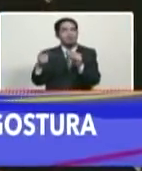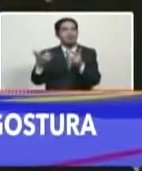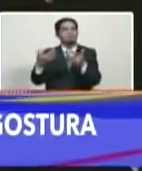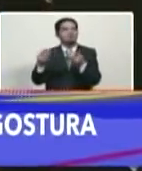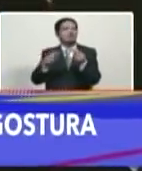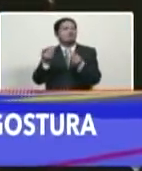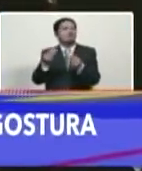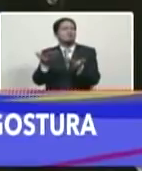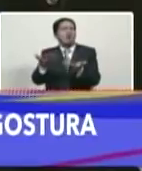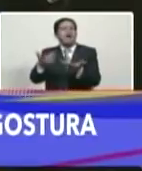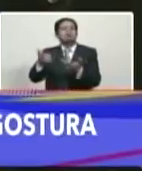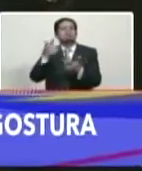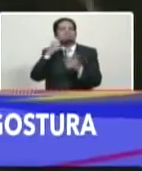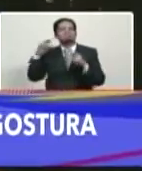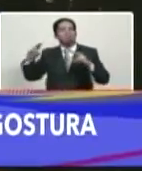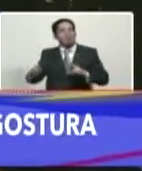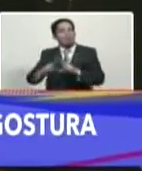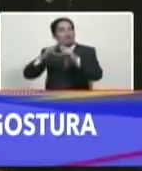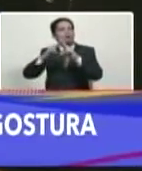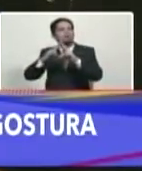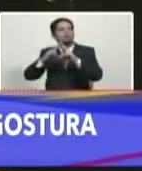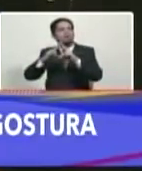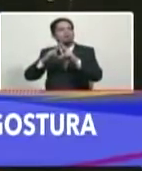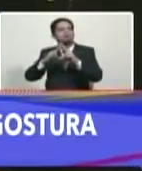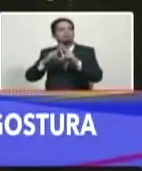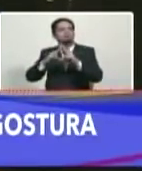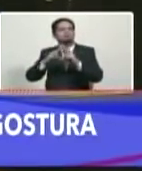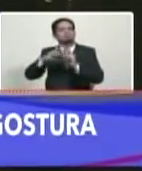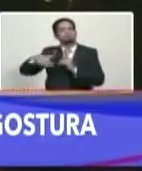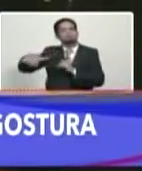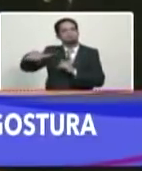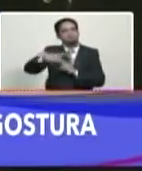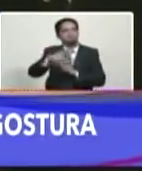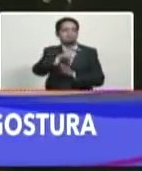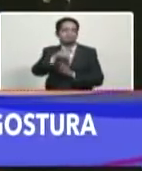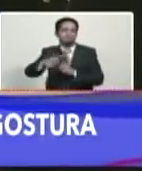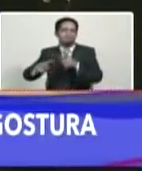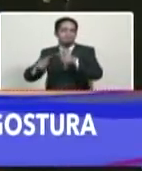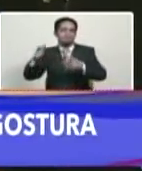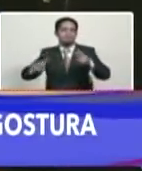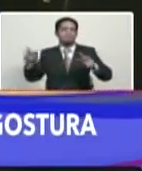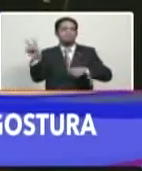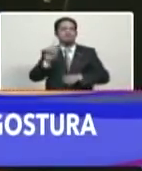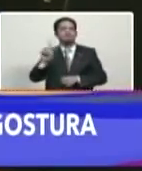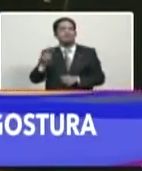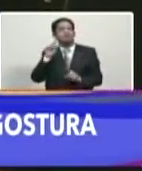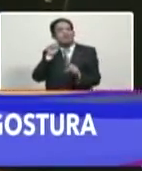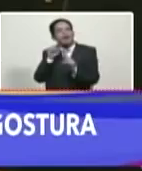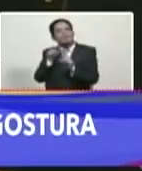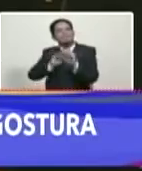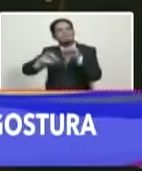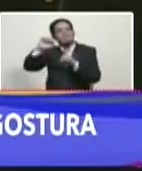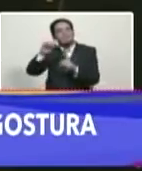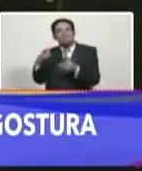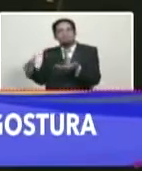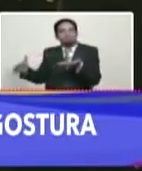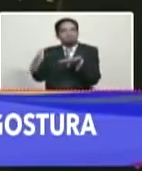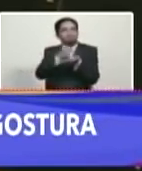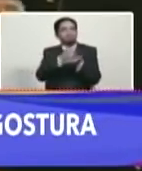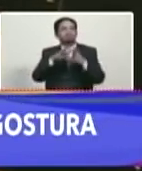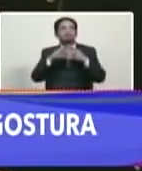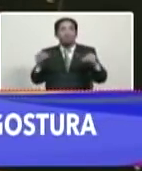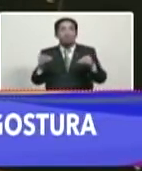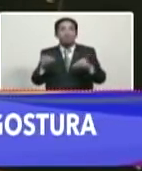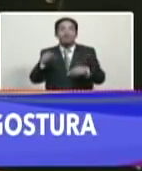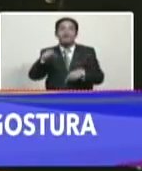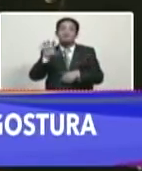mágica para el encuentro entre venezolanos, para defender nuestro país entre todos, porque este país le pertenece